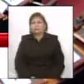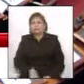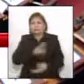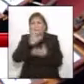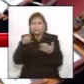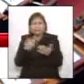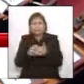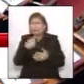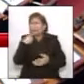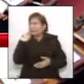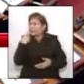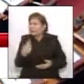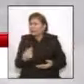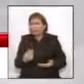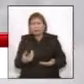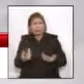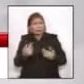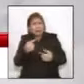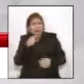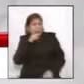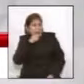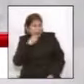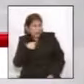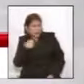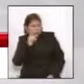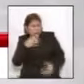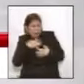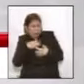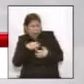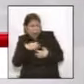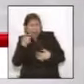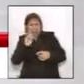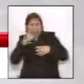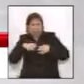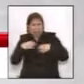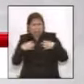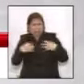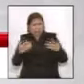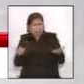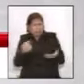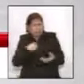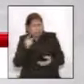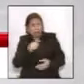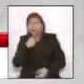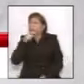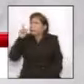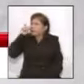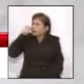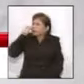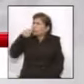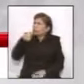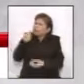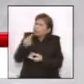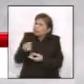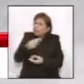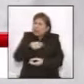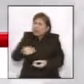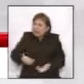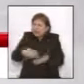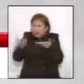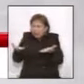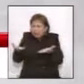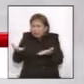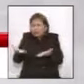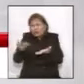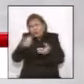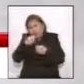todo lo que dices, o sea, yo no estoy llena de odio, presidente. Yo no estoy llena de odio. O sea, ahora metes al ministro. No, el... Lo metes al